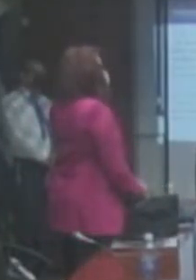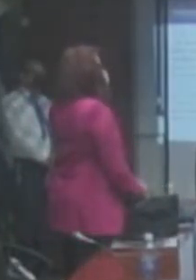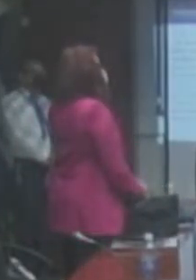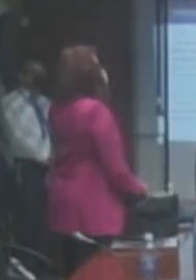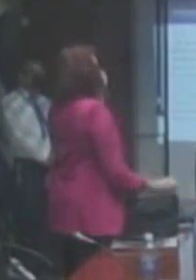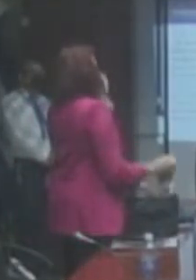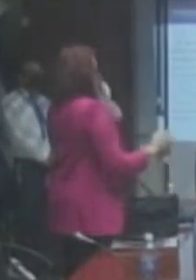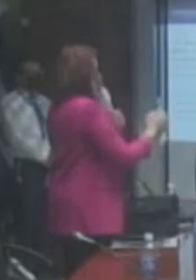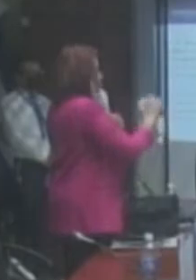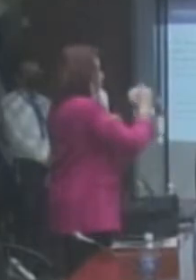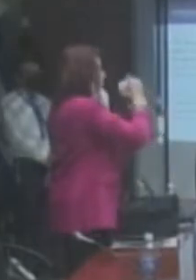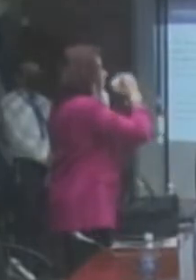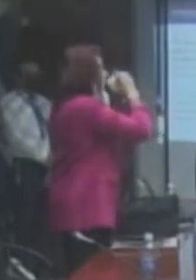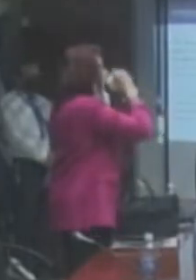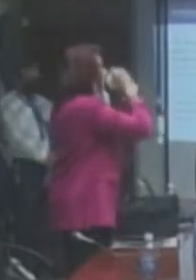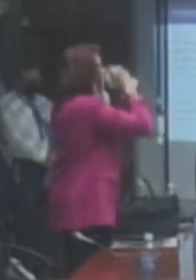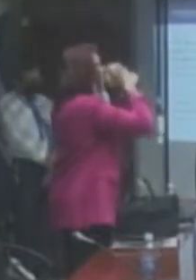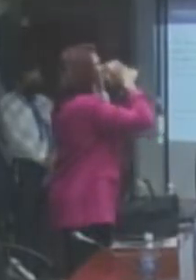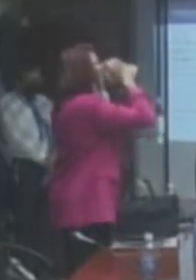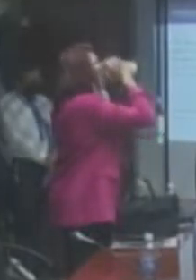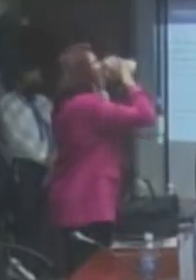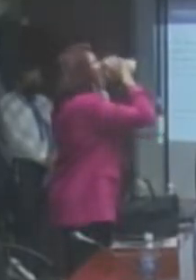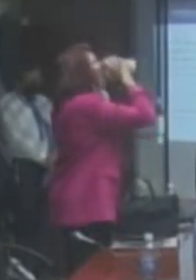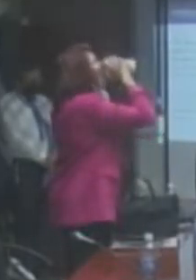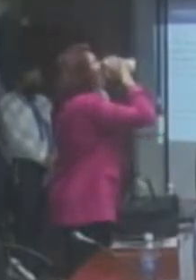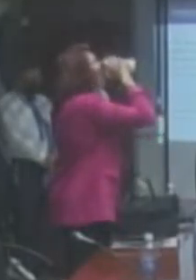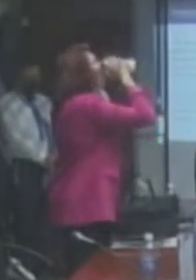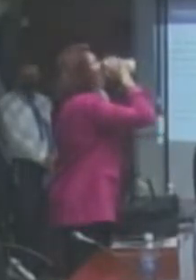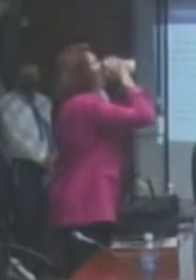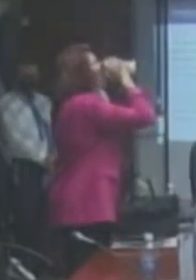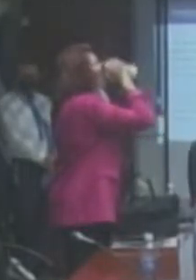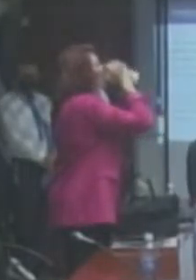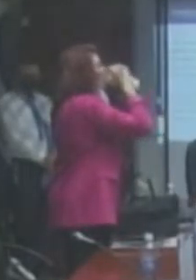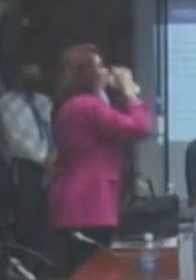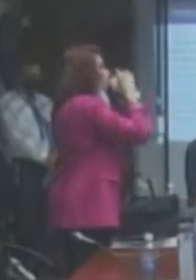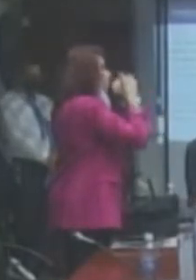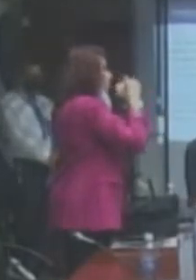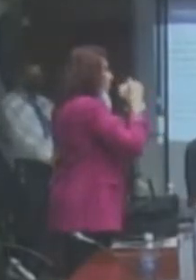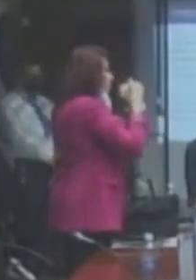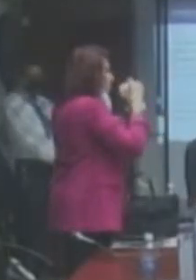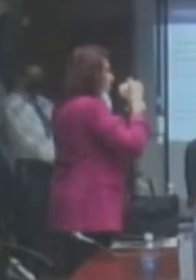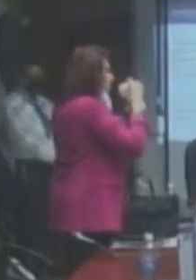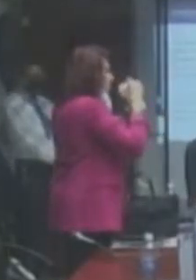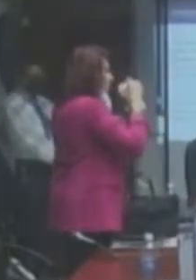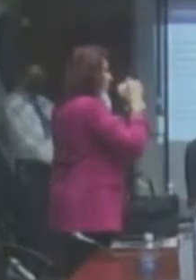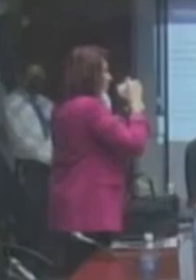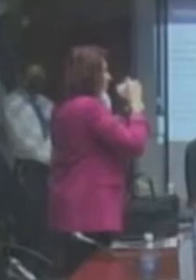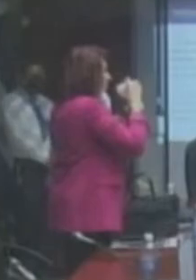Gracias.